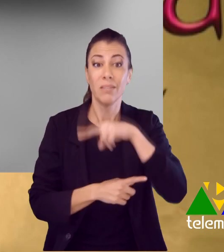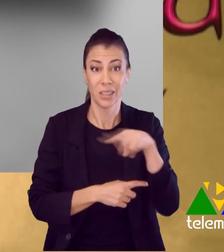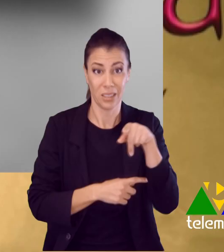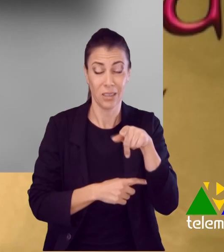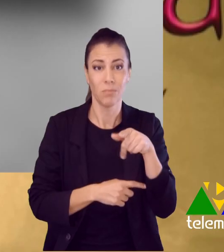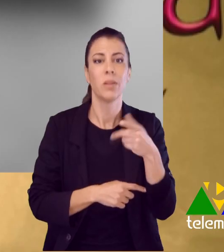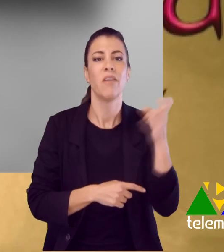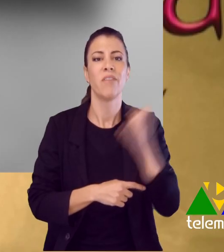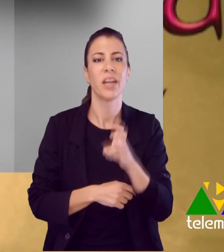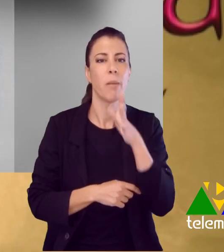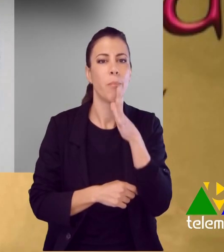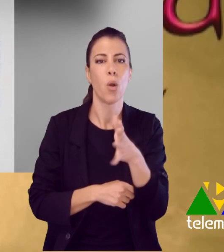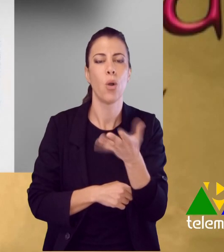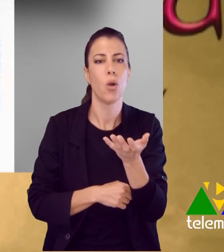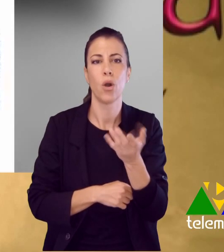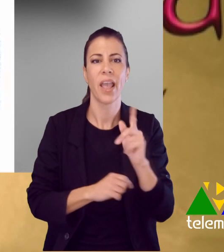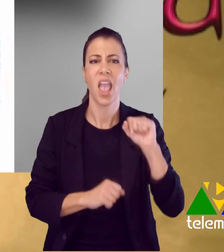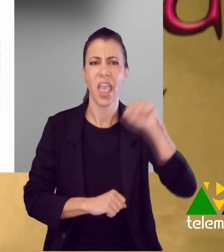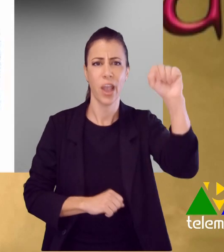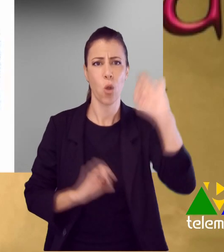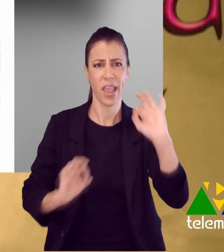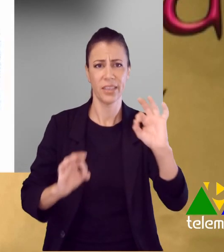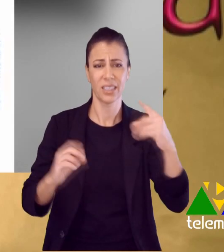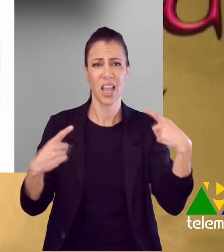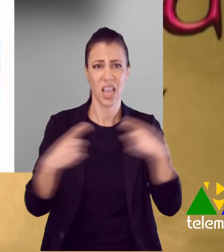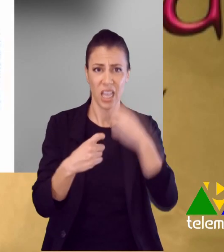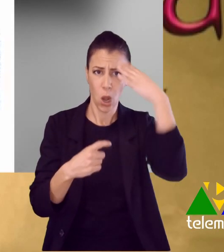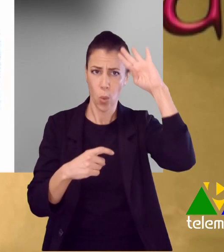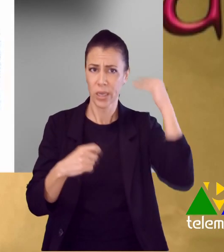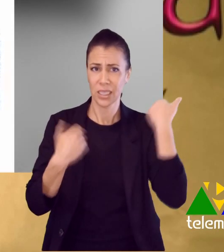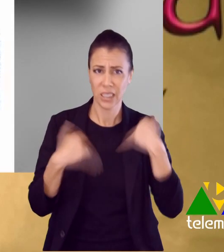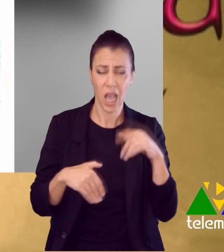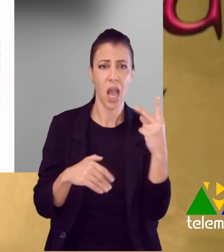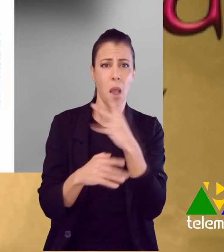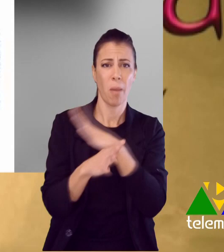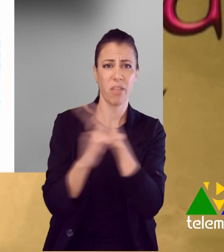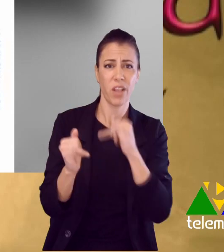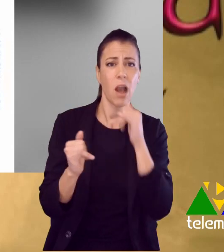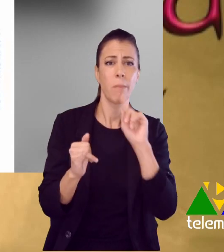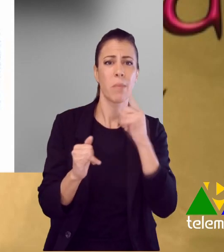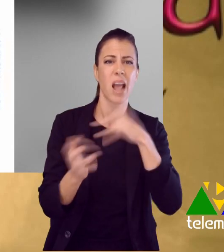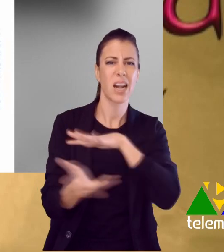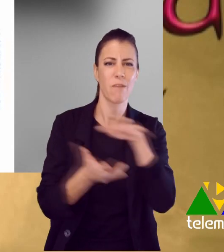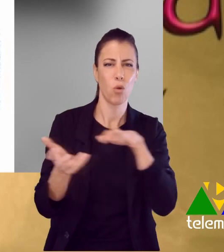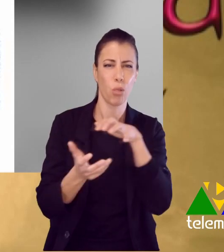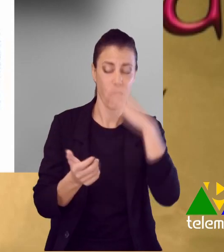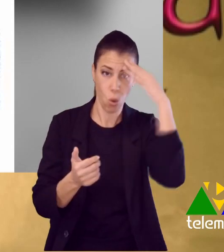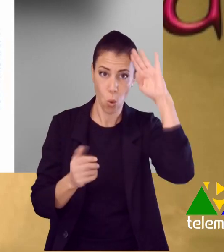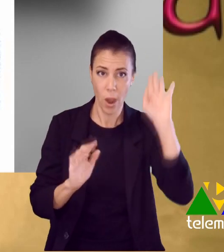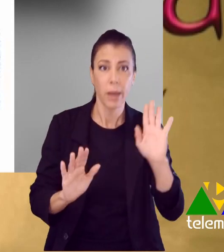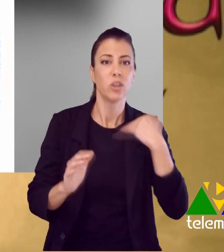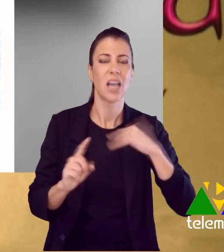Martínez Campos venía como héroe de la guerra de Cuba, había pacificado Cuba en la primera revolución cubana,